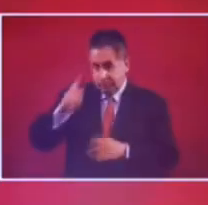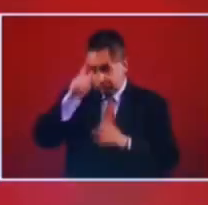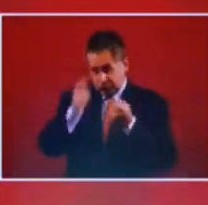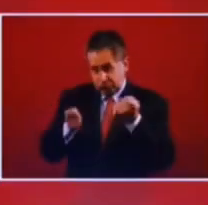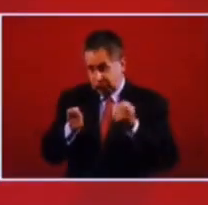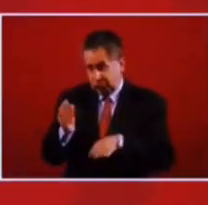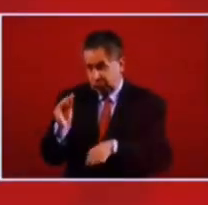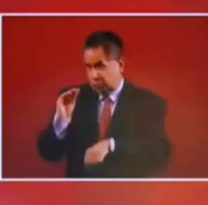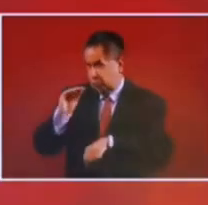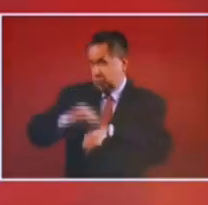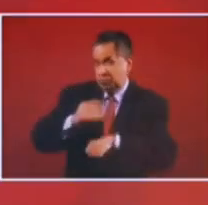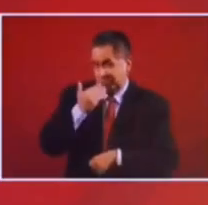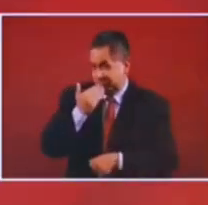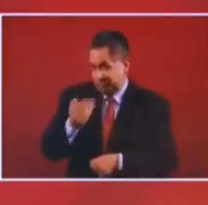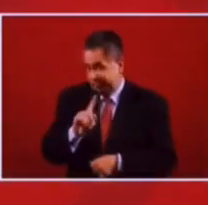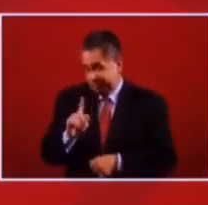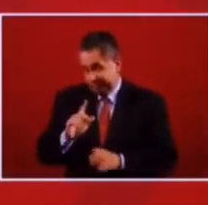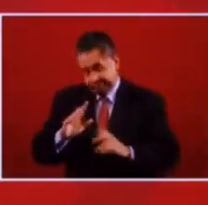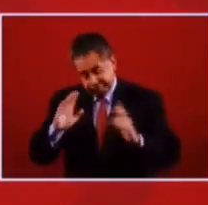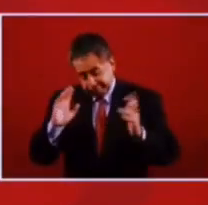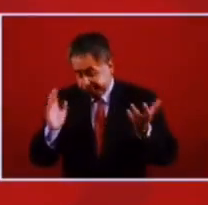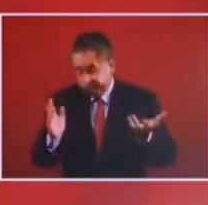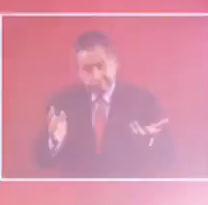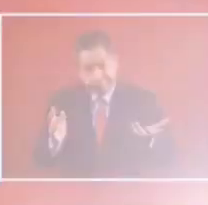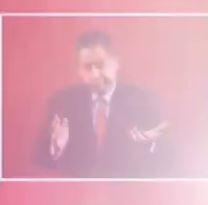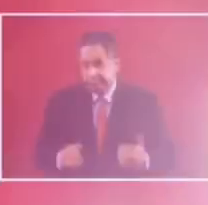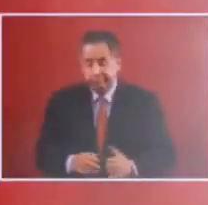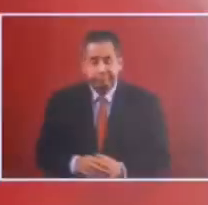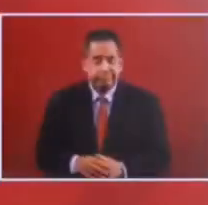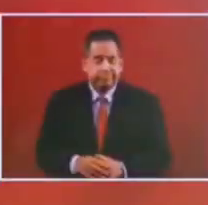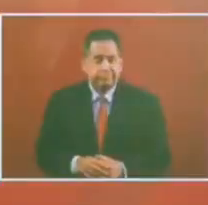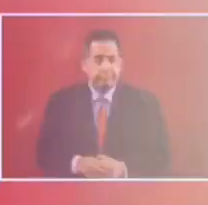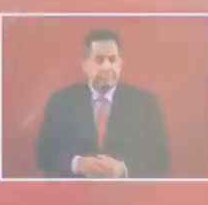no se han portado bien este